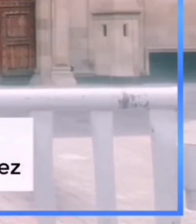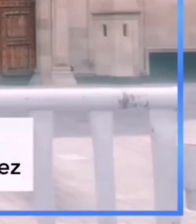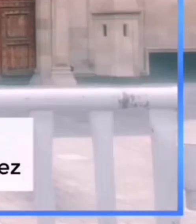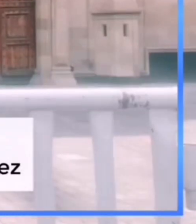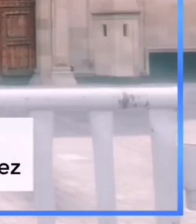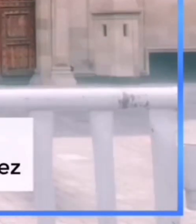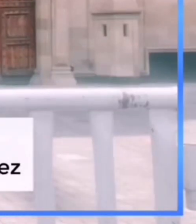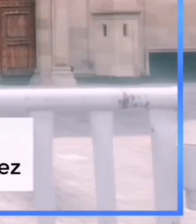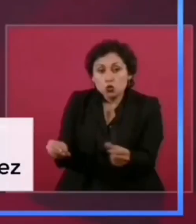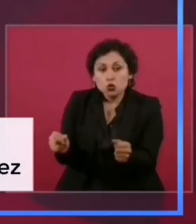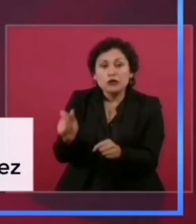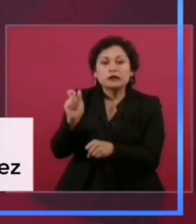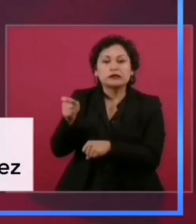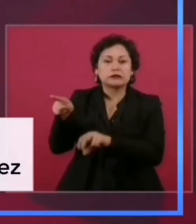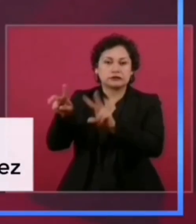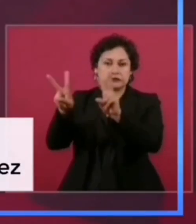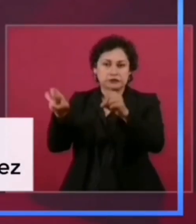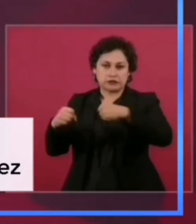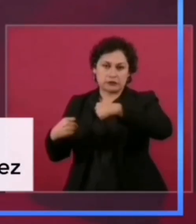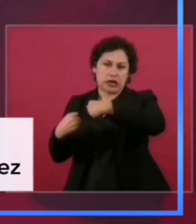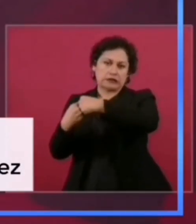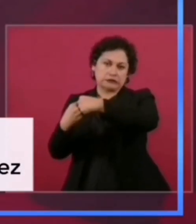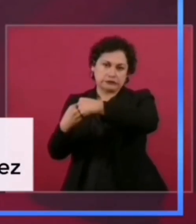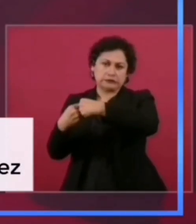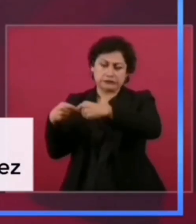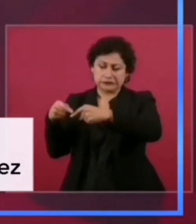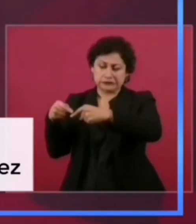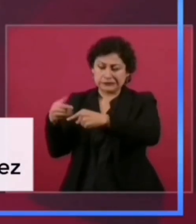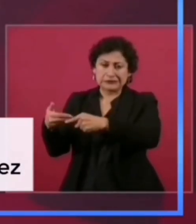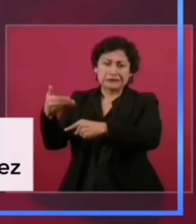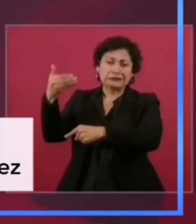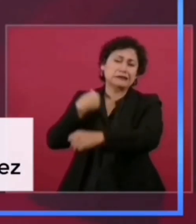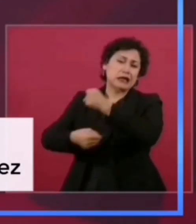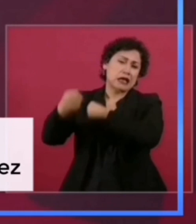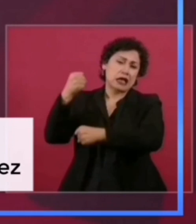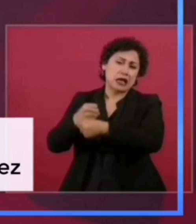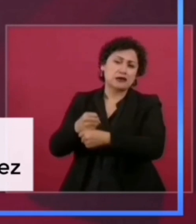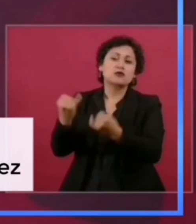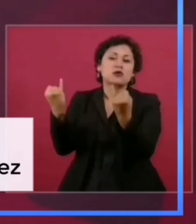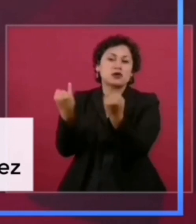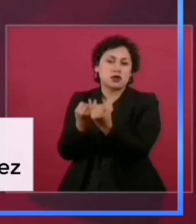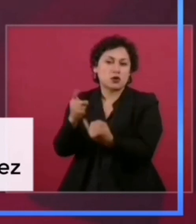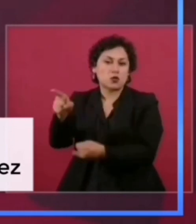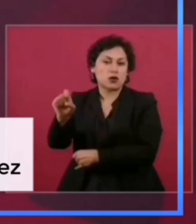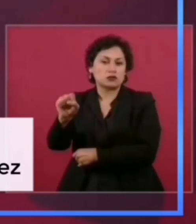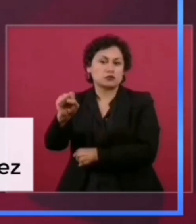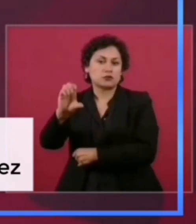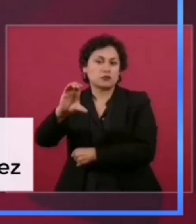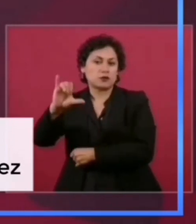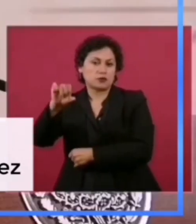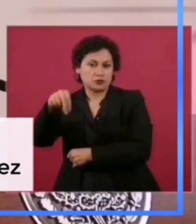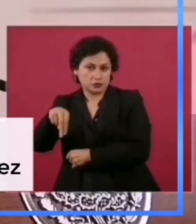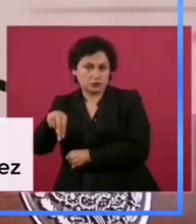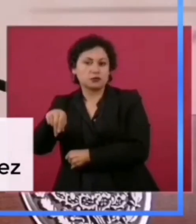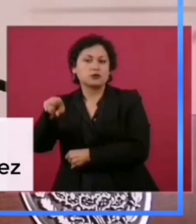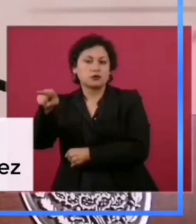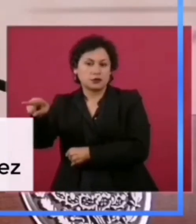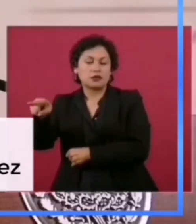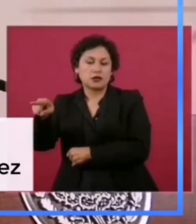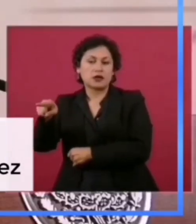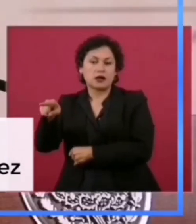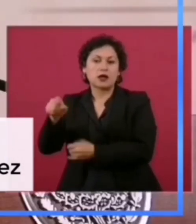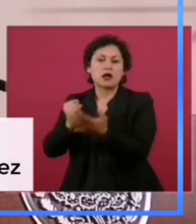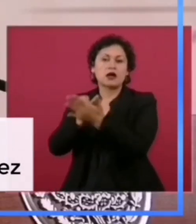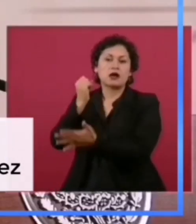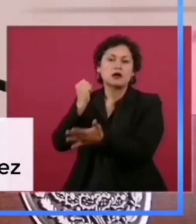Tal como lo hizo en días pasados con el destape de Xóchitl Gálvez como candidata de la oposición para la presidencia de la República, López Obrador